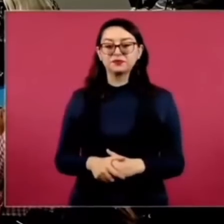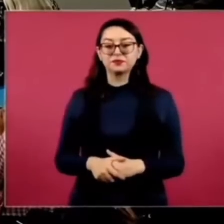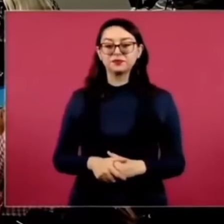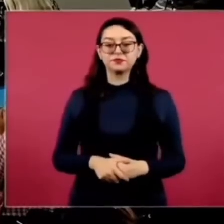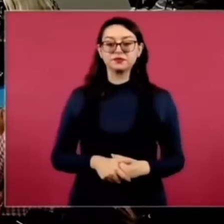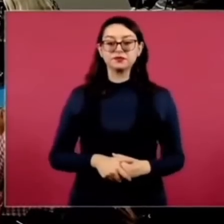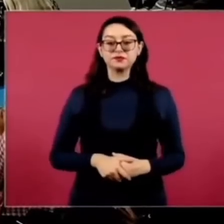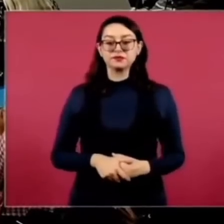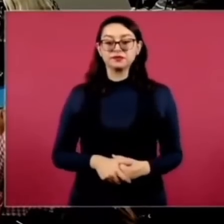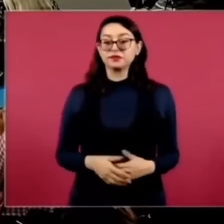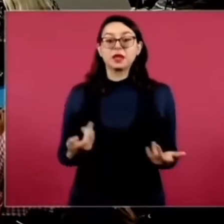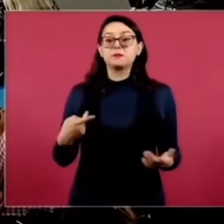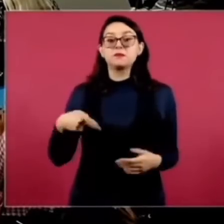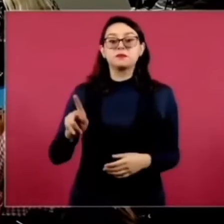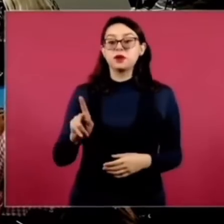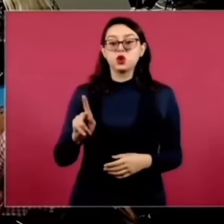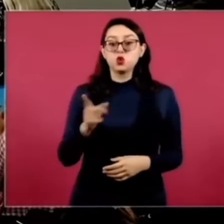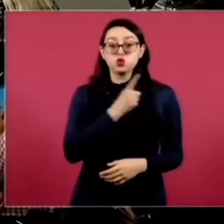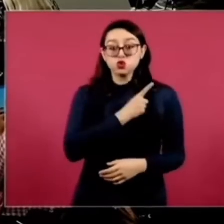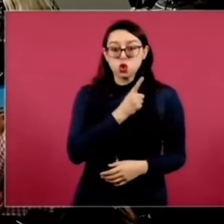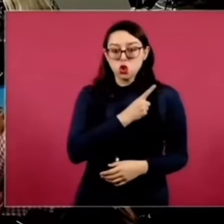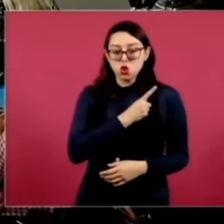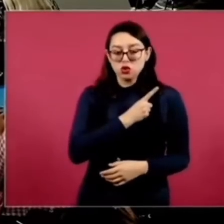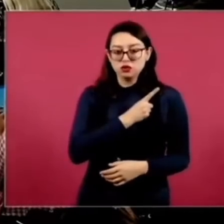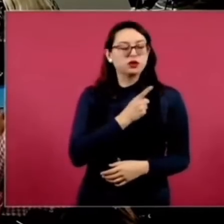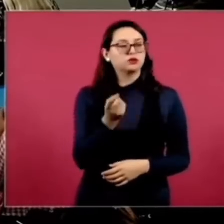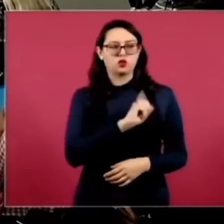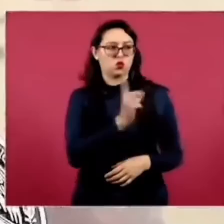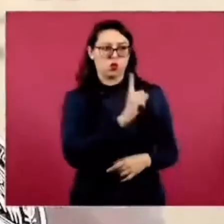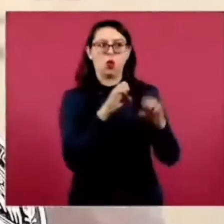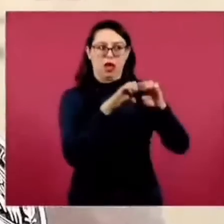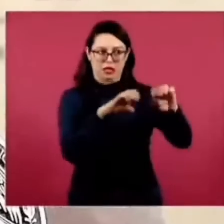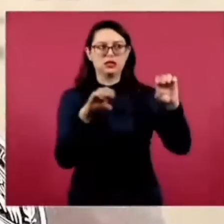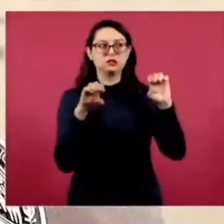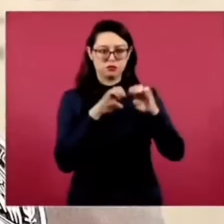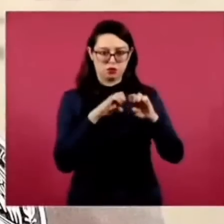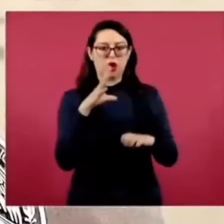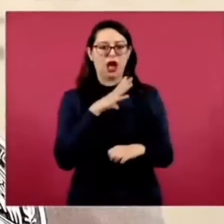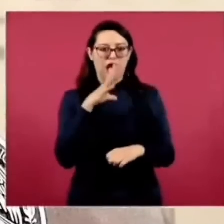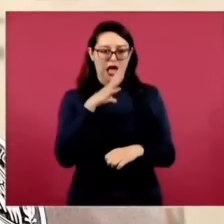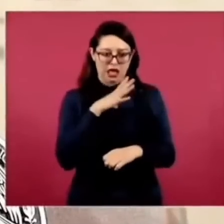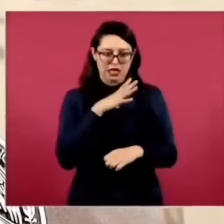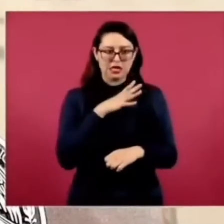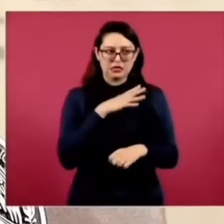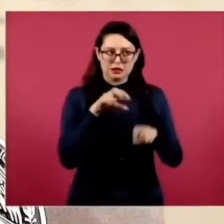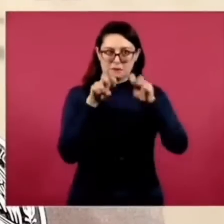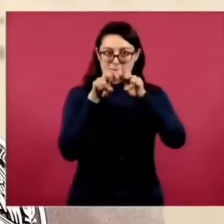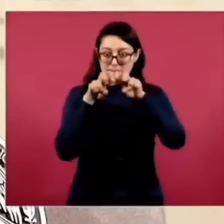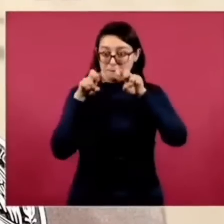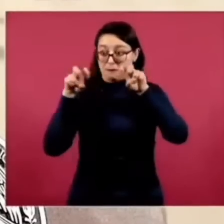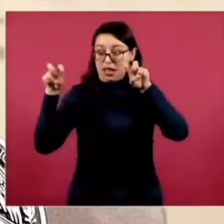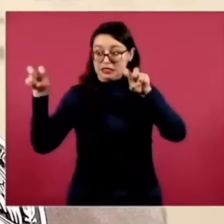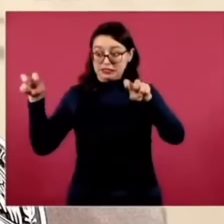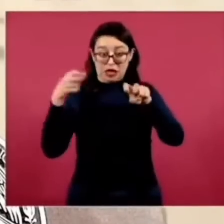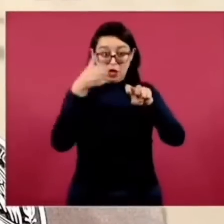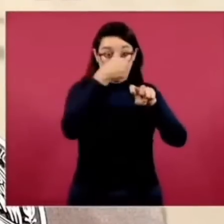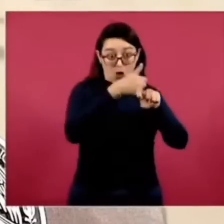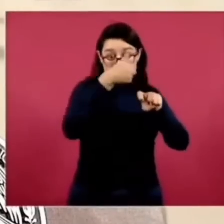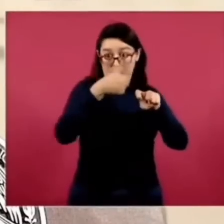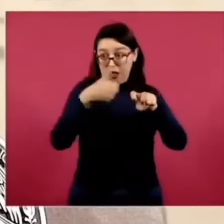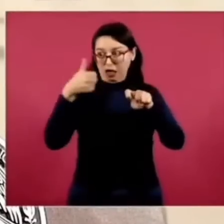es uno. No, tiene un equipo completo. Su ponencia tiene un equipo que analiza todos